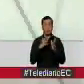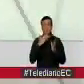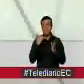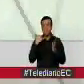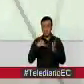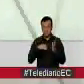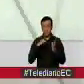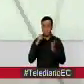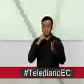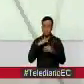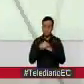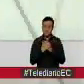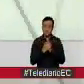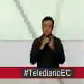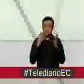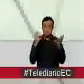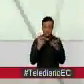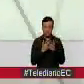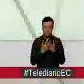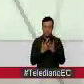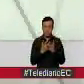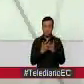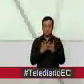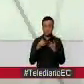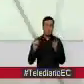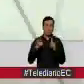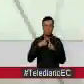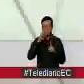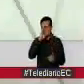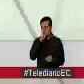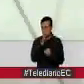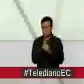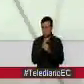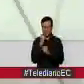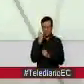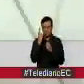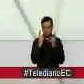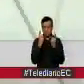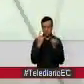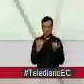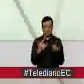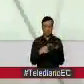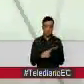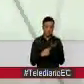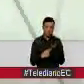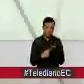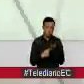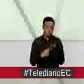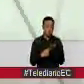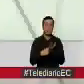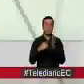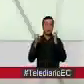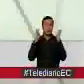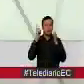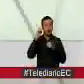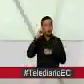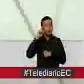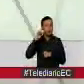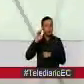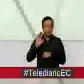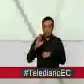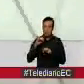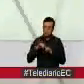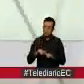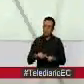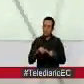mejor manera. Debemos unirnos como con un solo objetivo y entender que este debe ser una política de Estado,